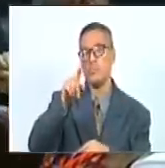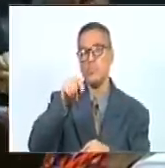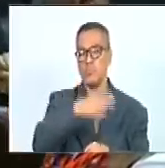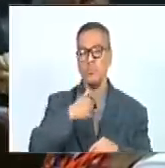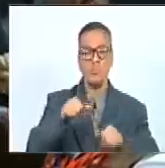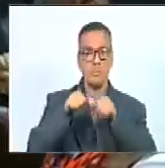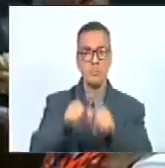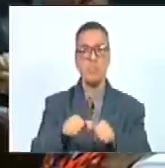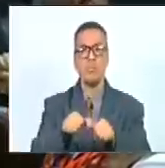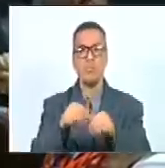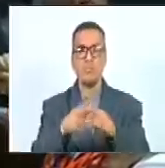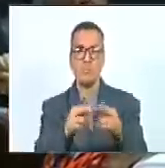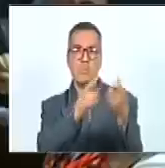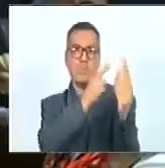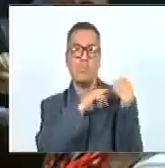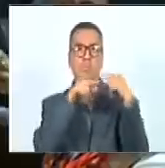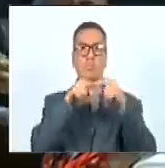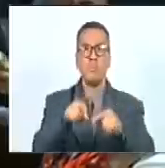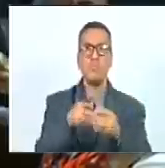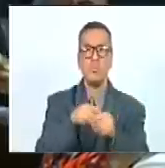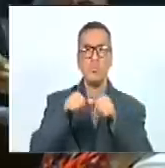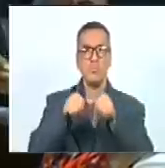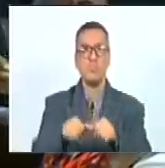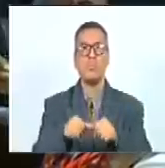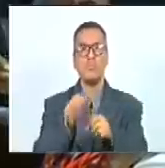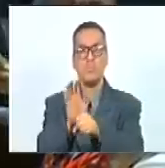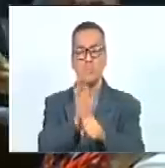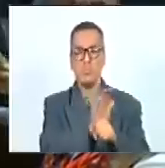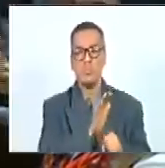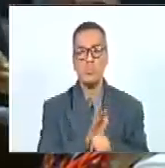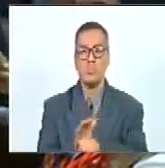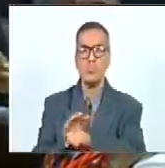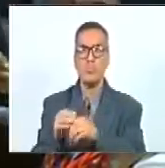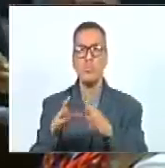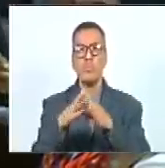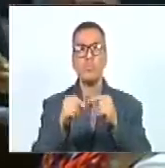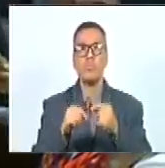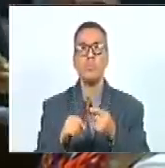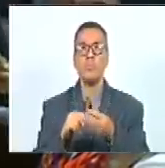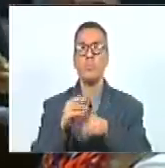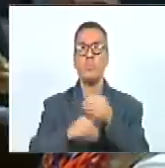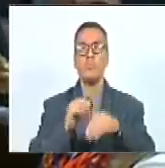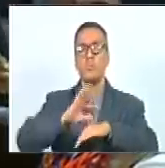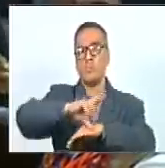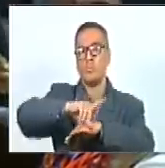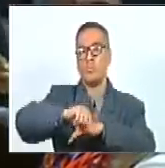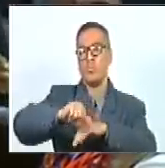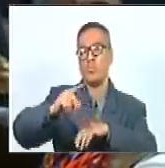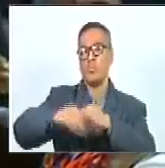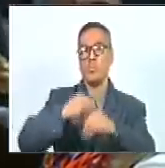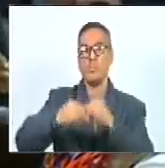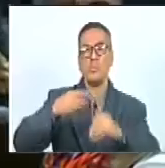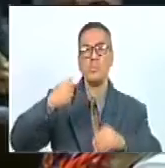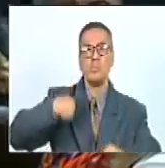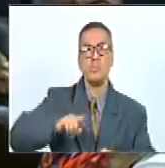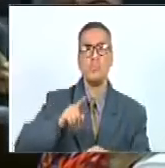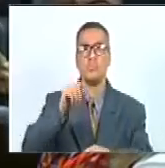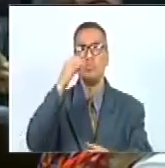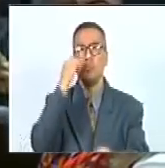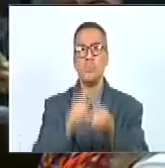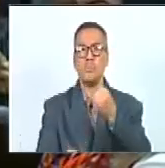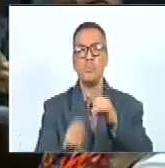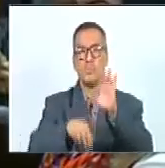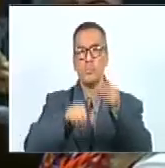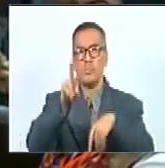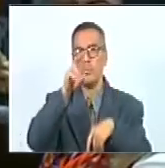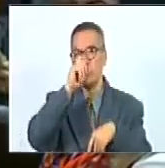permanecer en sus cargos para seguir protegiéndose de la cantidad de actos de corrupción que han cometido desde los últimos